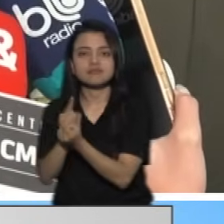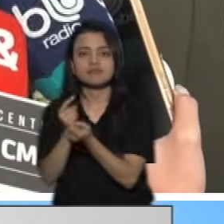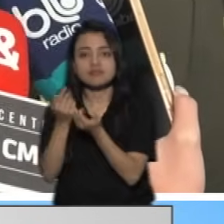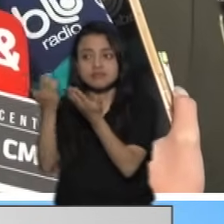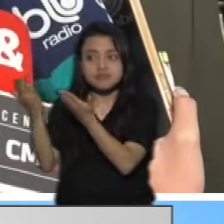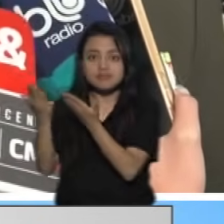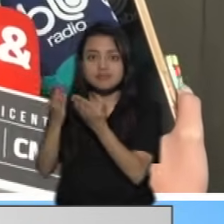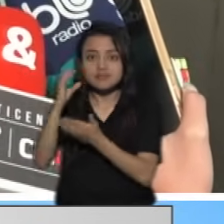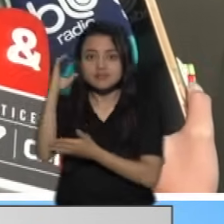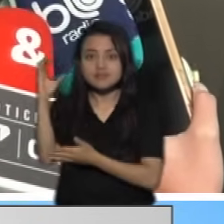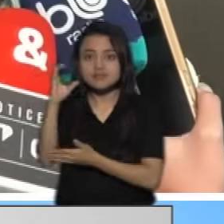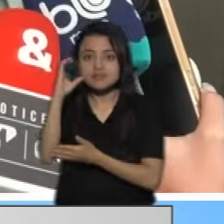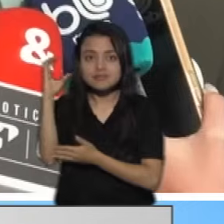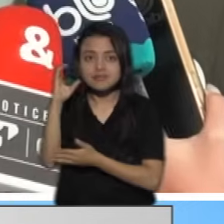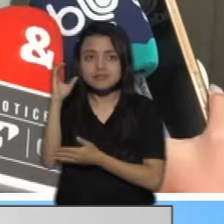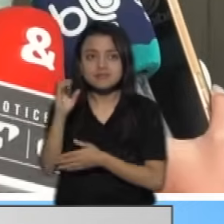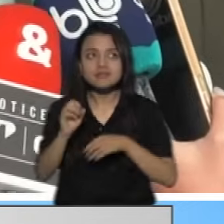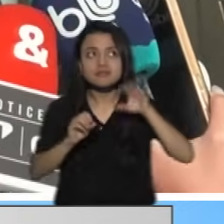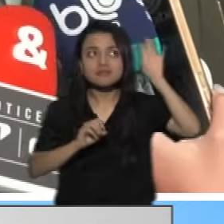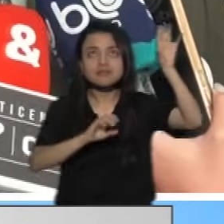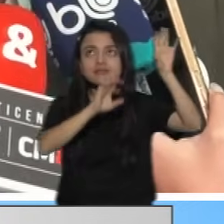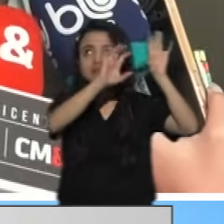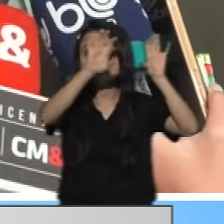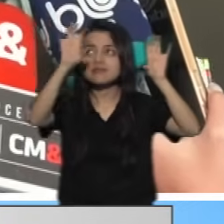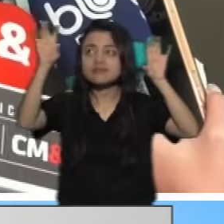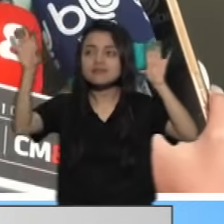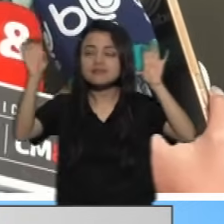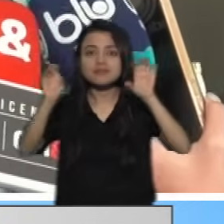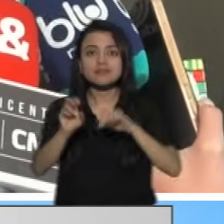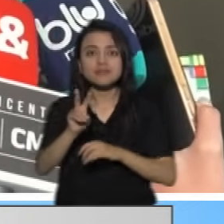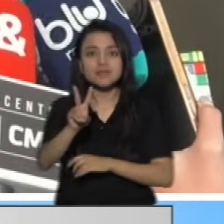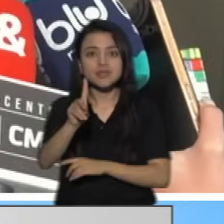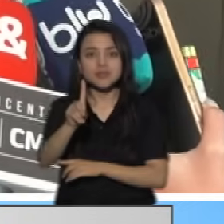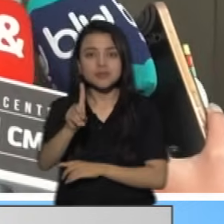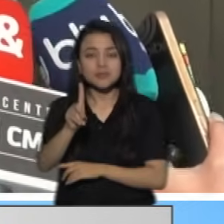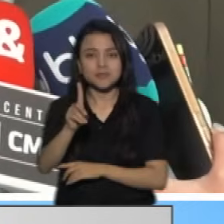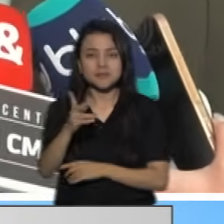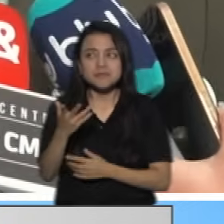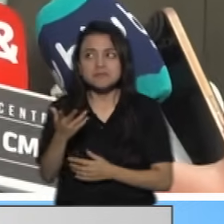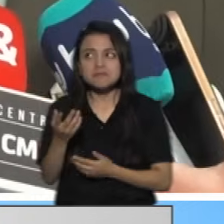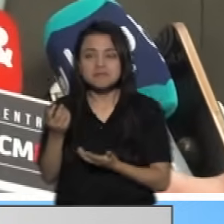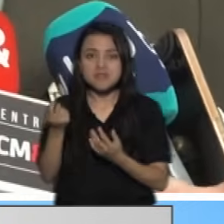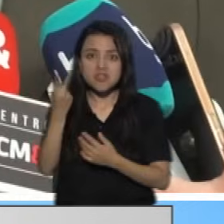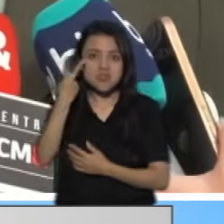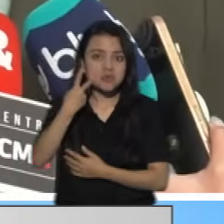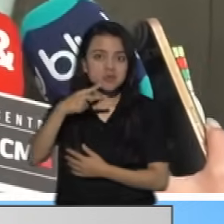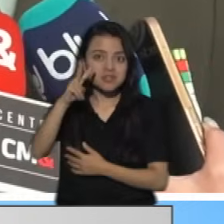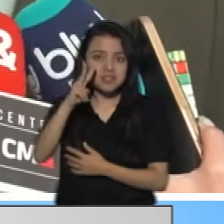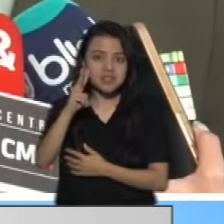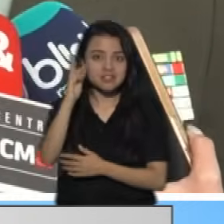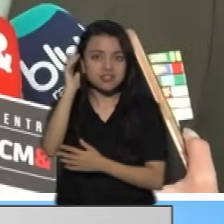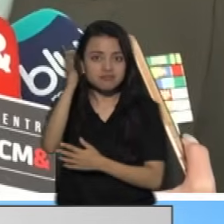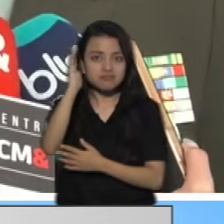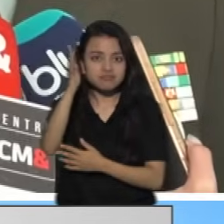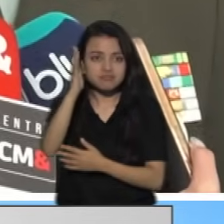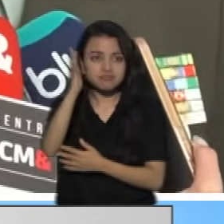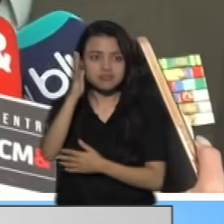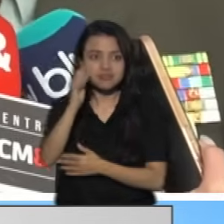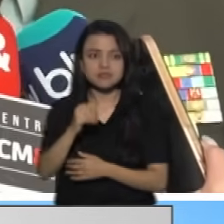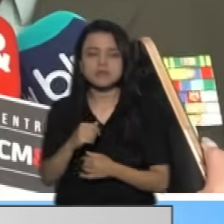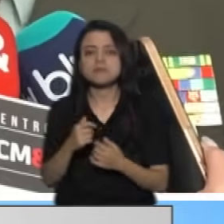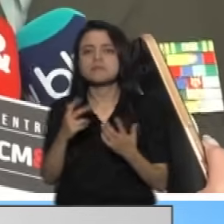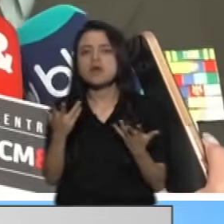a mujeres policías de 21 países. En 2 días de sesiones vamos a conocer